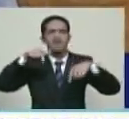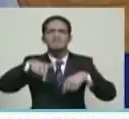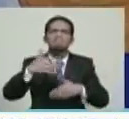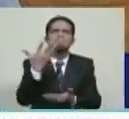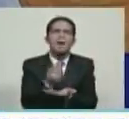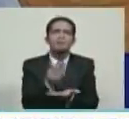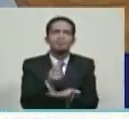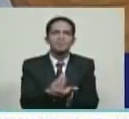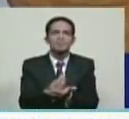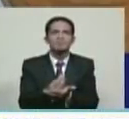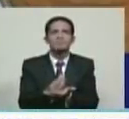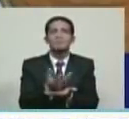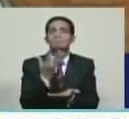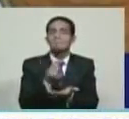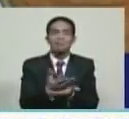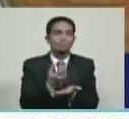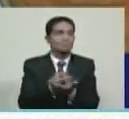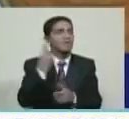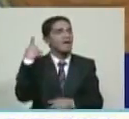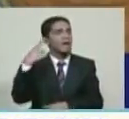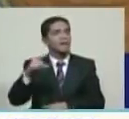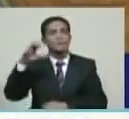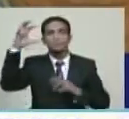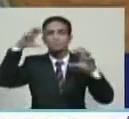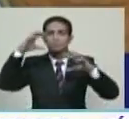Tenemos lluvia para darle a quien quiera.